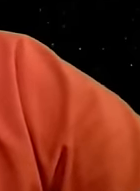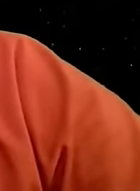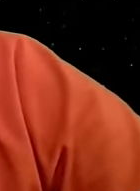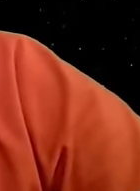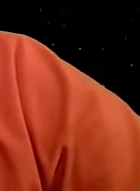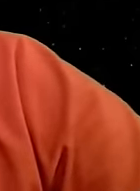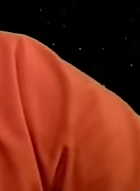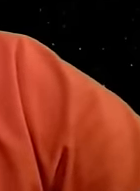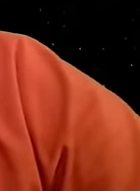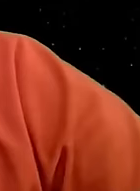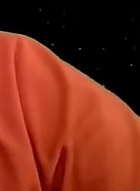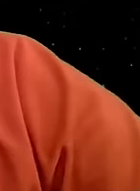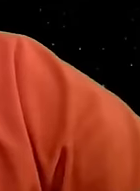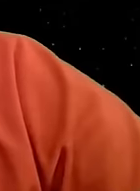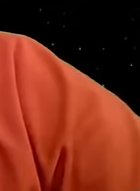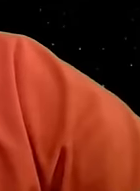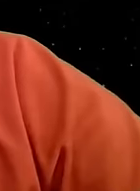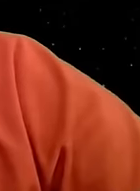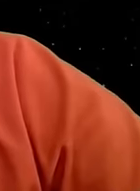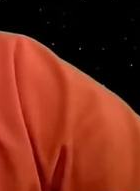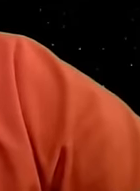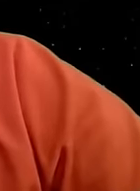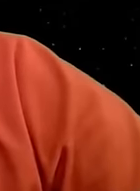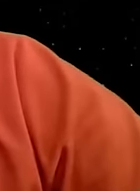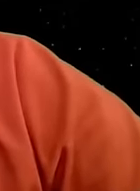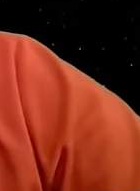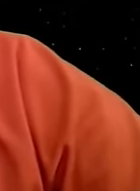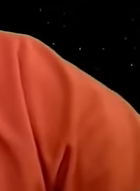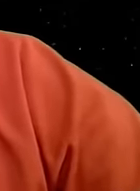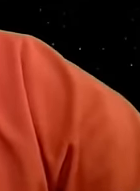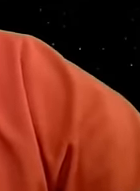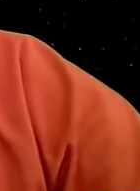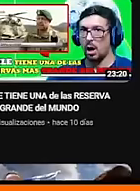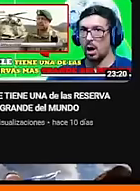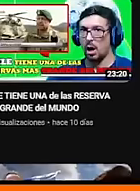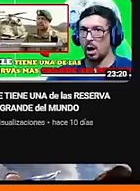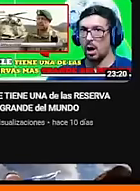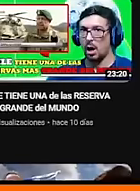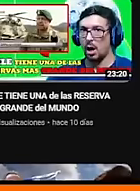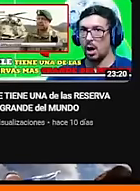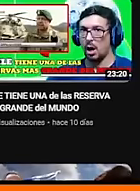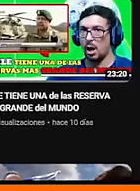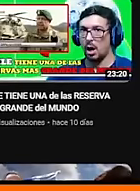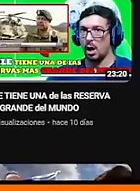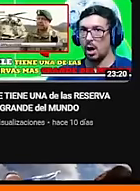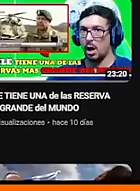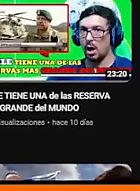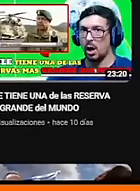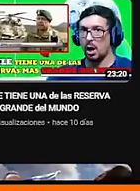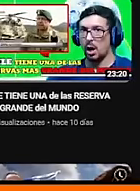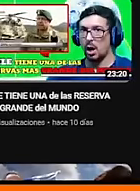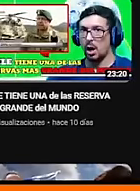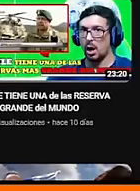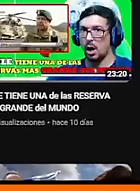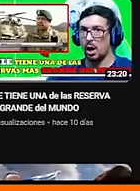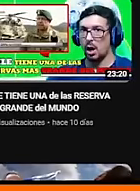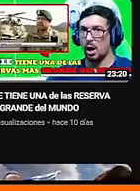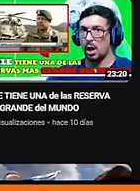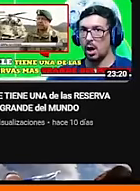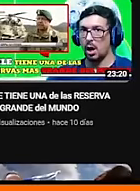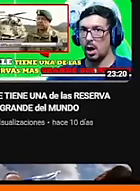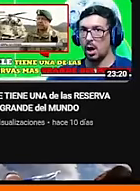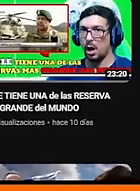subí hace unos días, ¿dónde está? El de la chilena pionera en la aviación